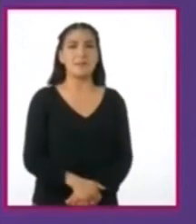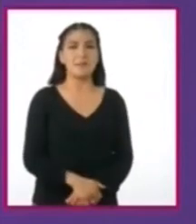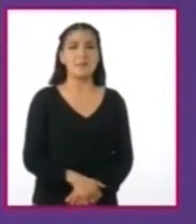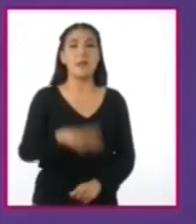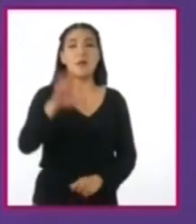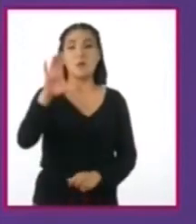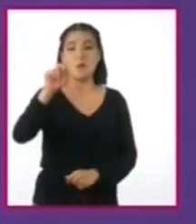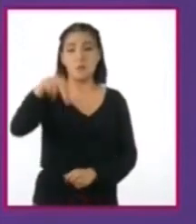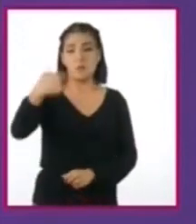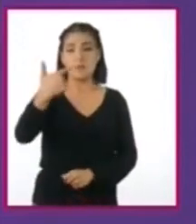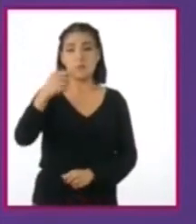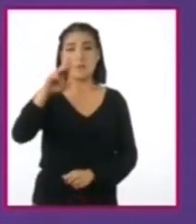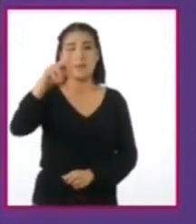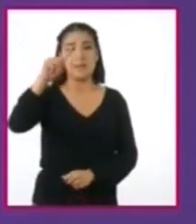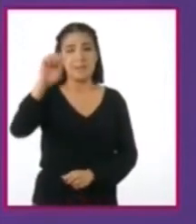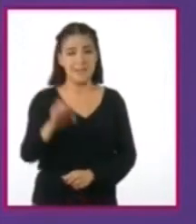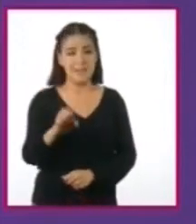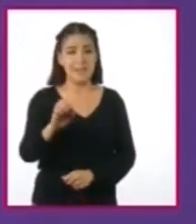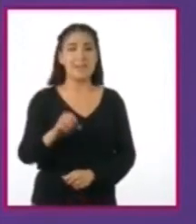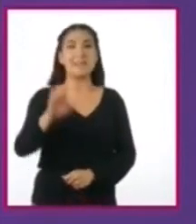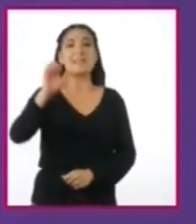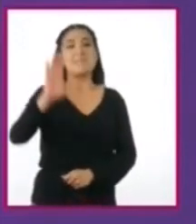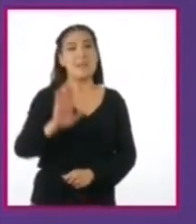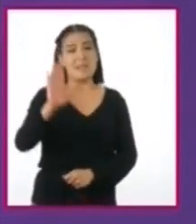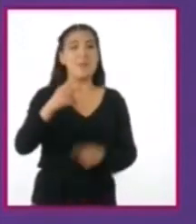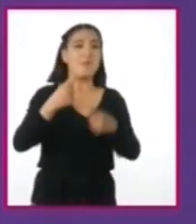¿Congruente, semejante o diferente?